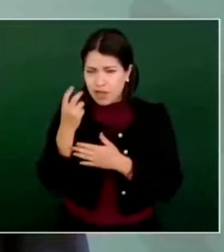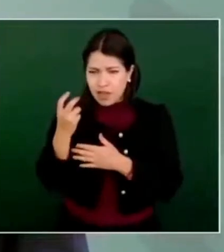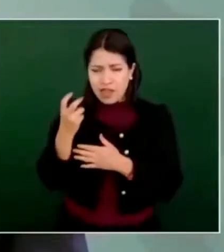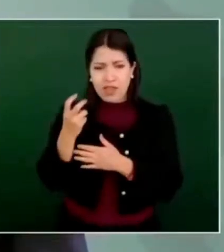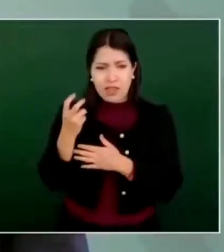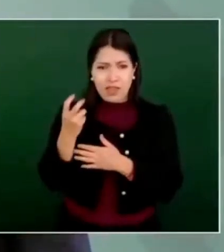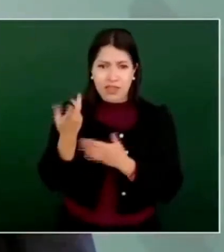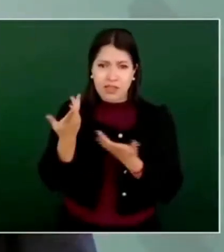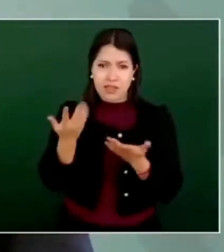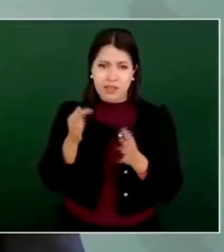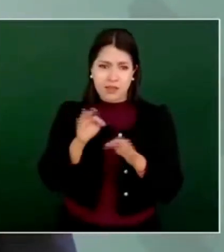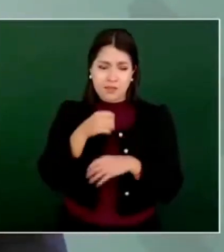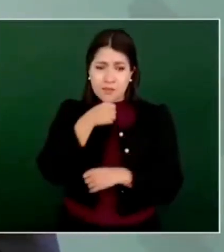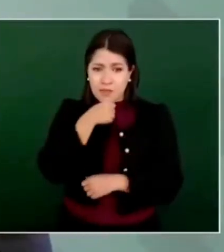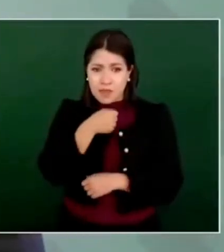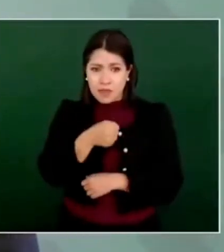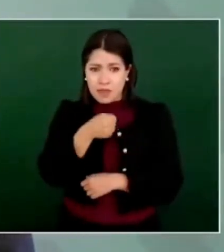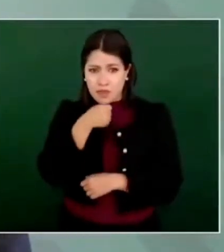periodismo